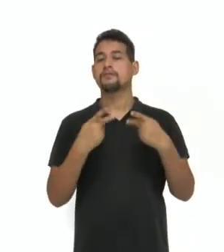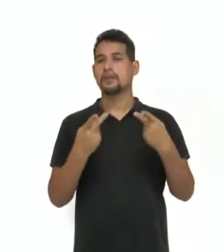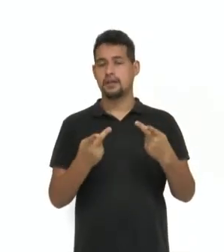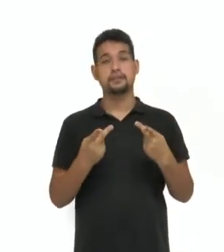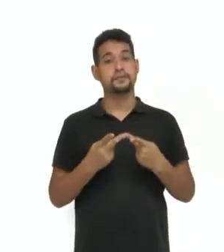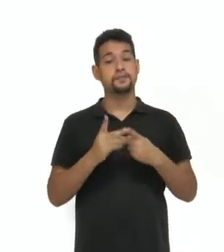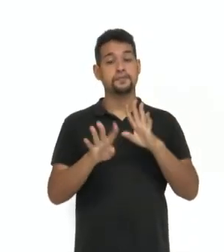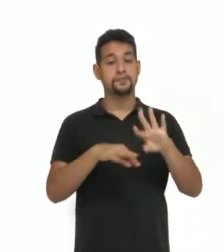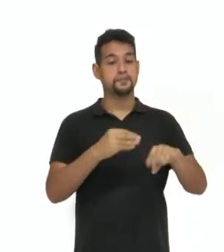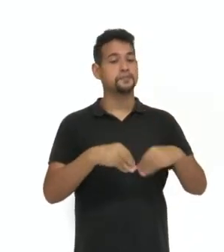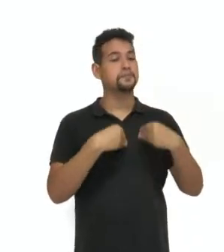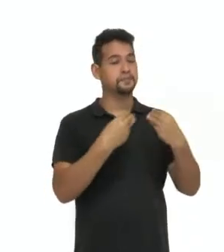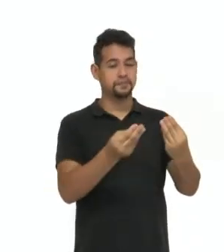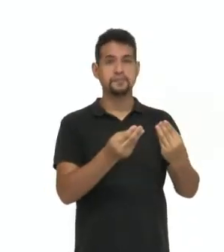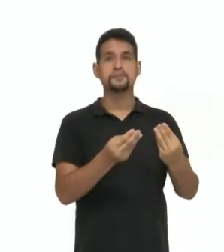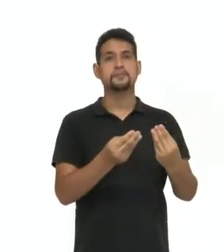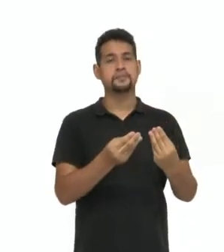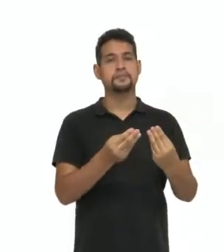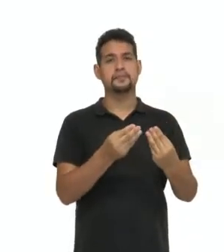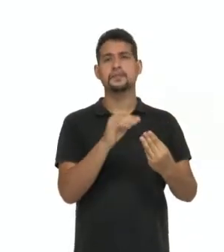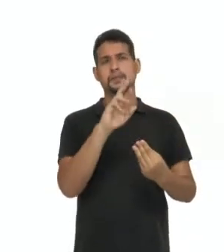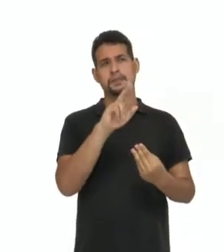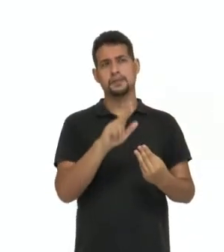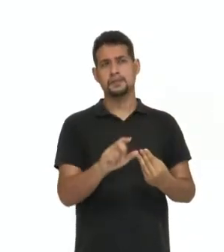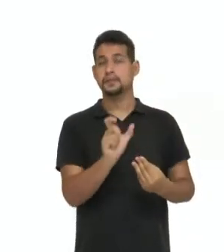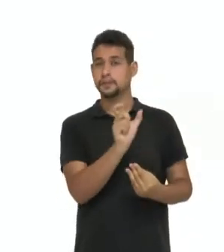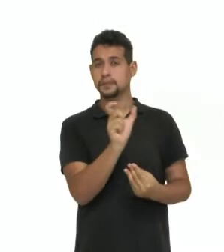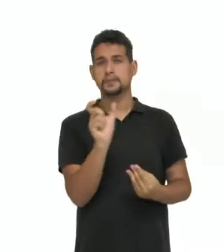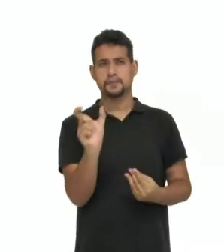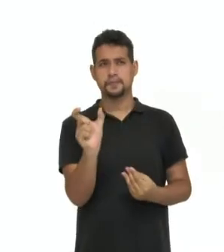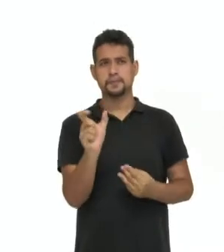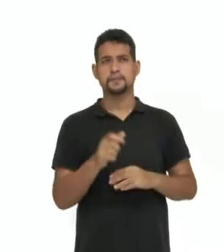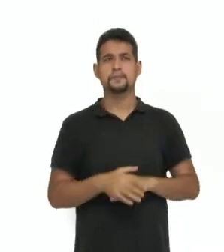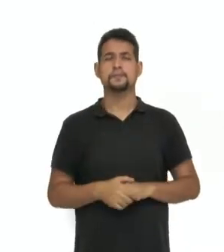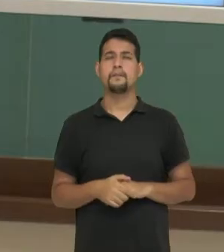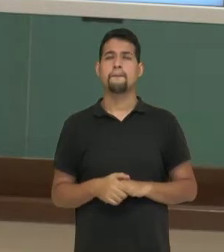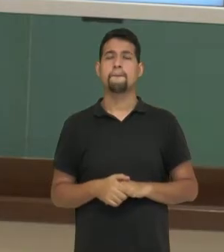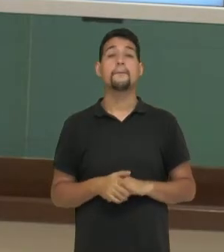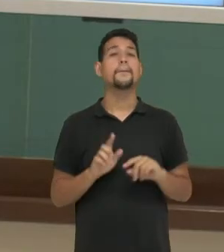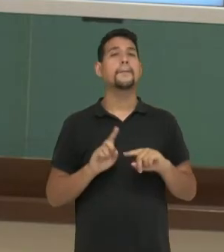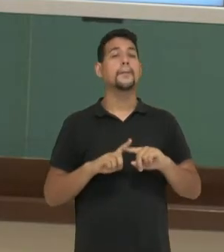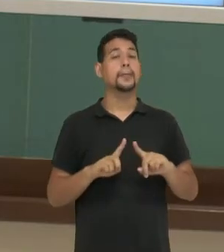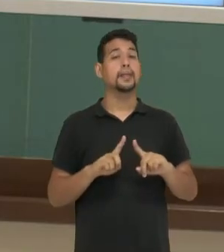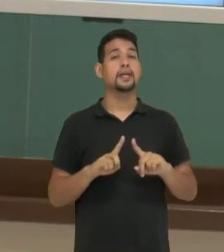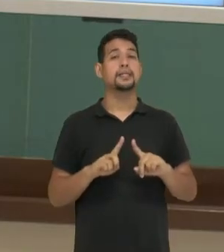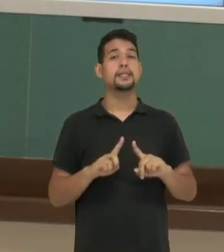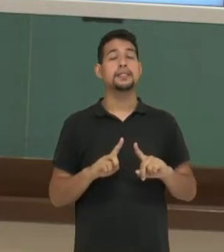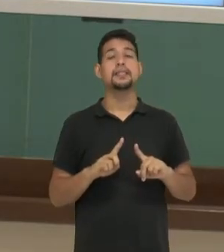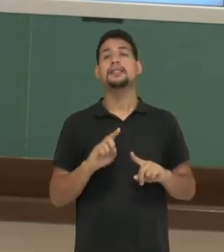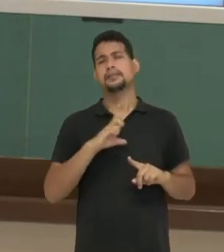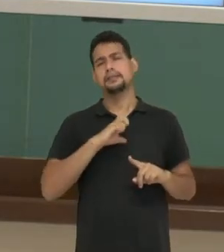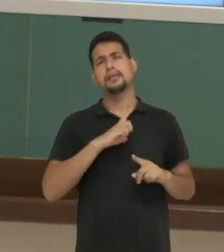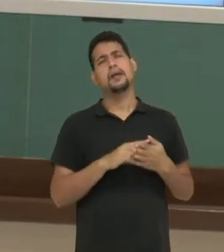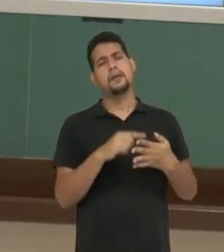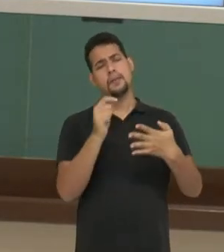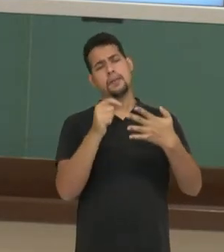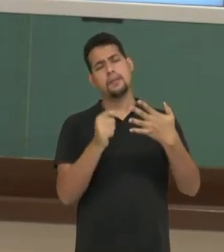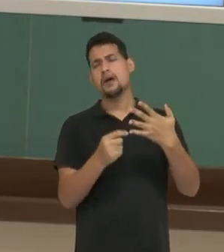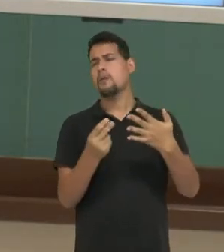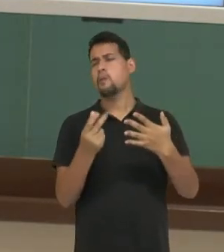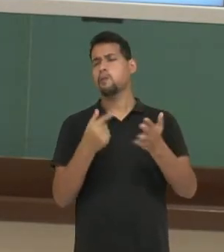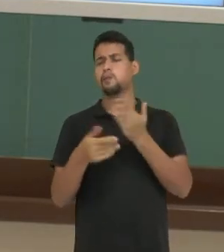Regalar, regalou, decir, dijo. Ah, e lembrando que nós temos esses marcadores, faz